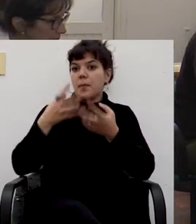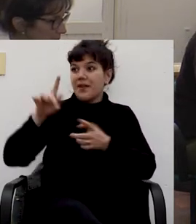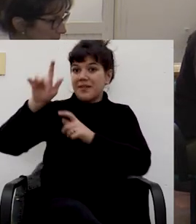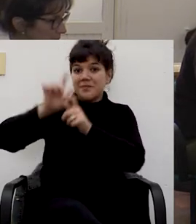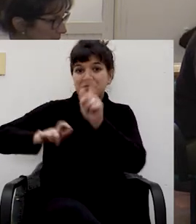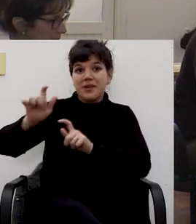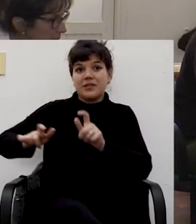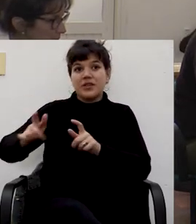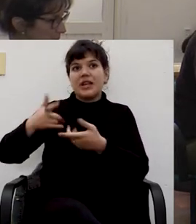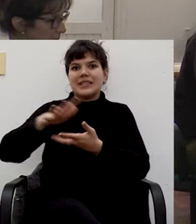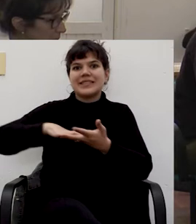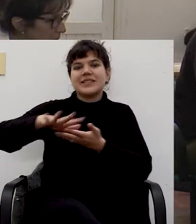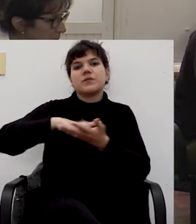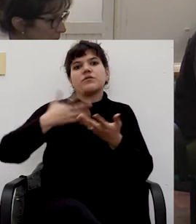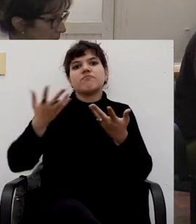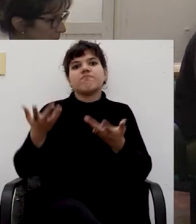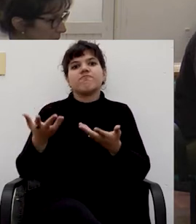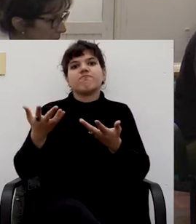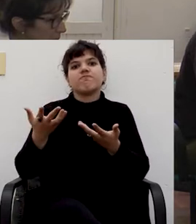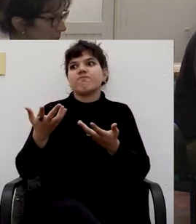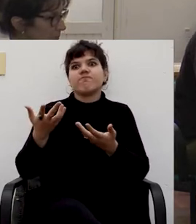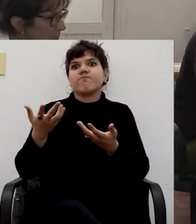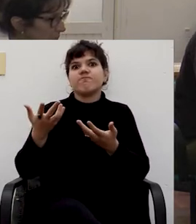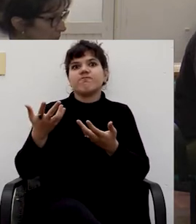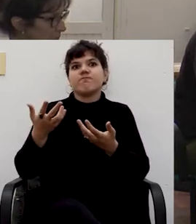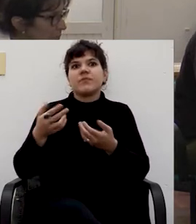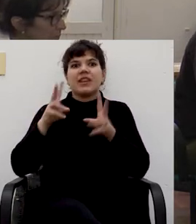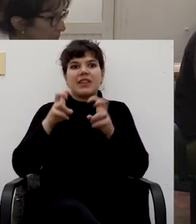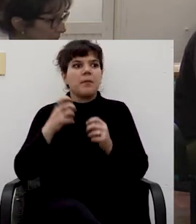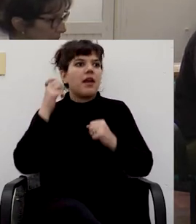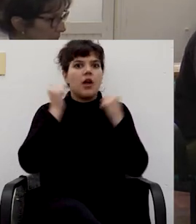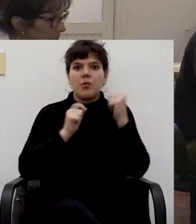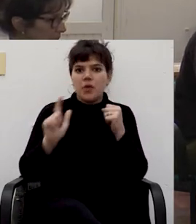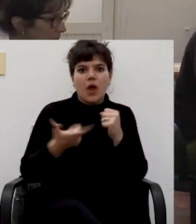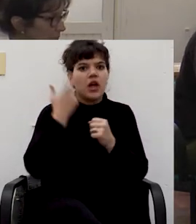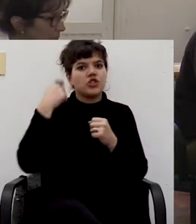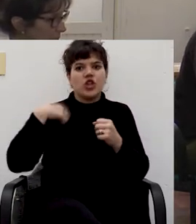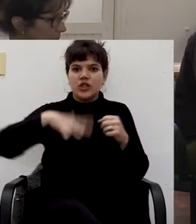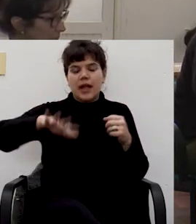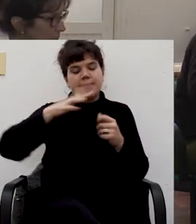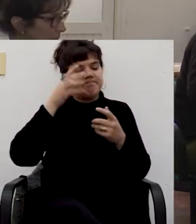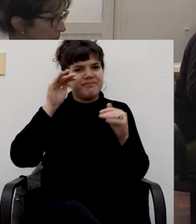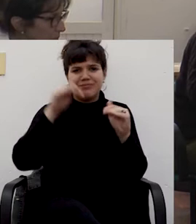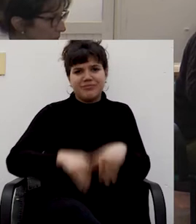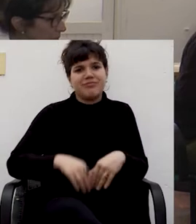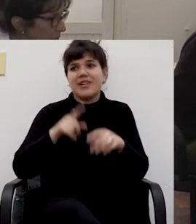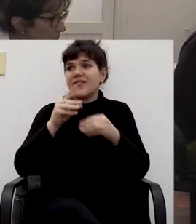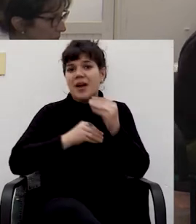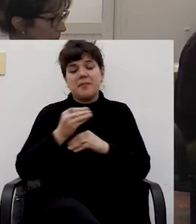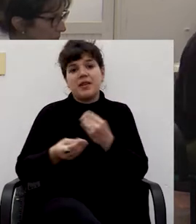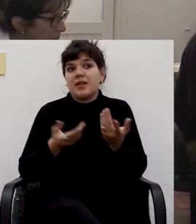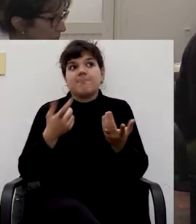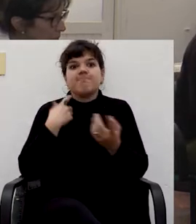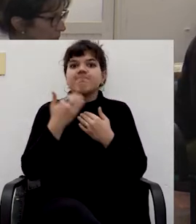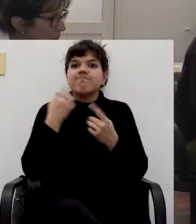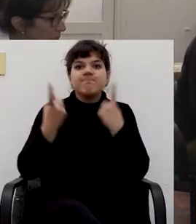que claramente están en una situación de vulneración socioeconómica, ellos mismos, sus familias. Entonces